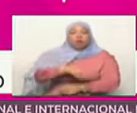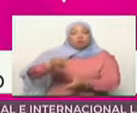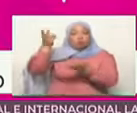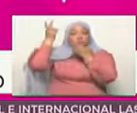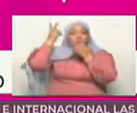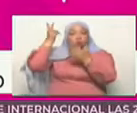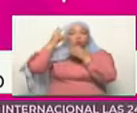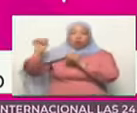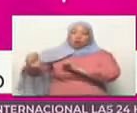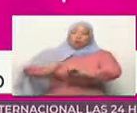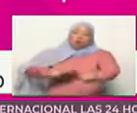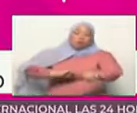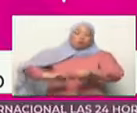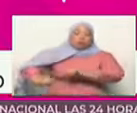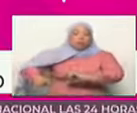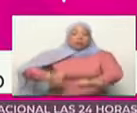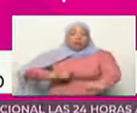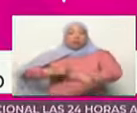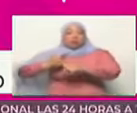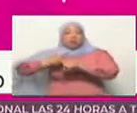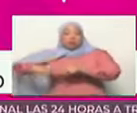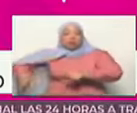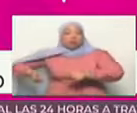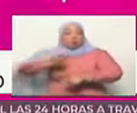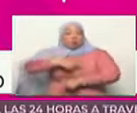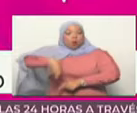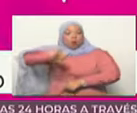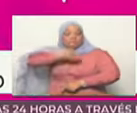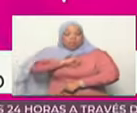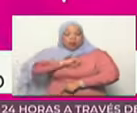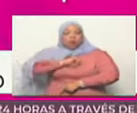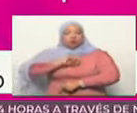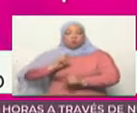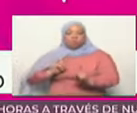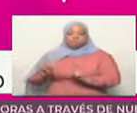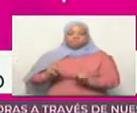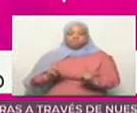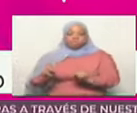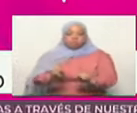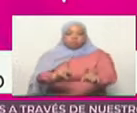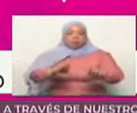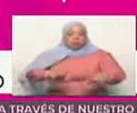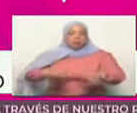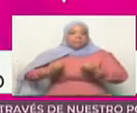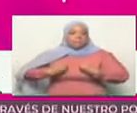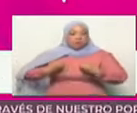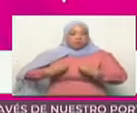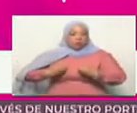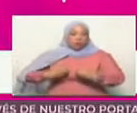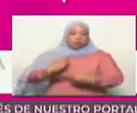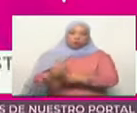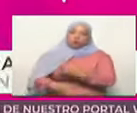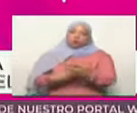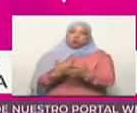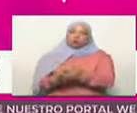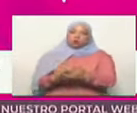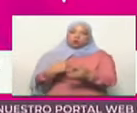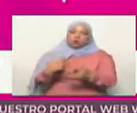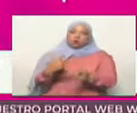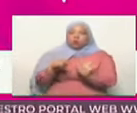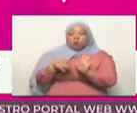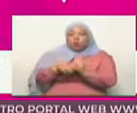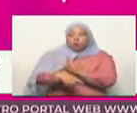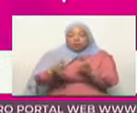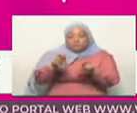que mover de sus lugares originarios ante la llegada del europeo porque buscaron salvar sus vidas. Entonces, cuando uno se aproxima